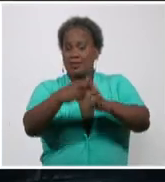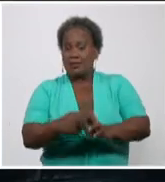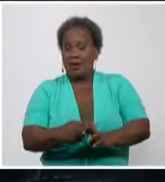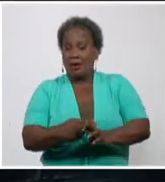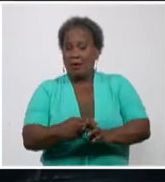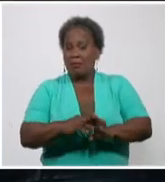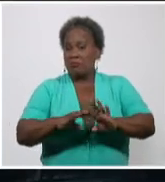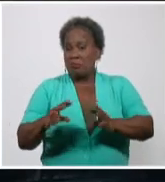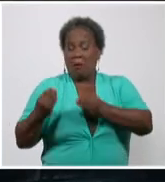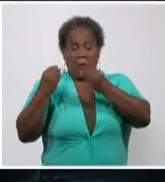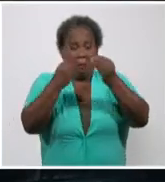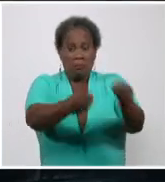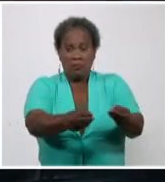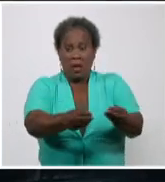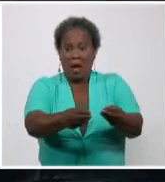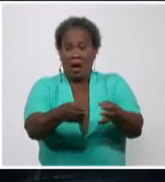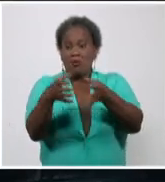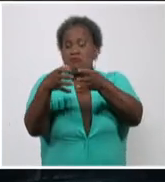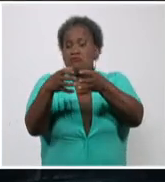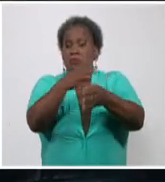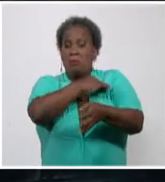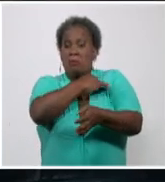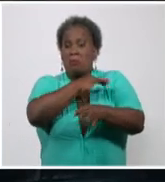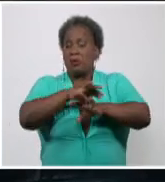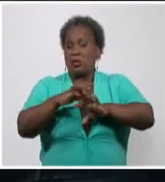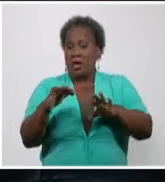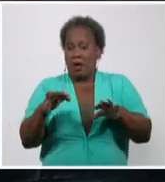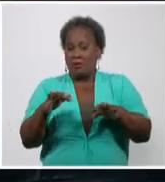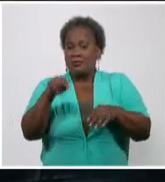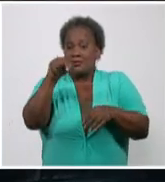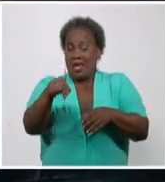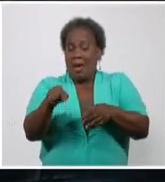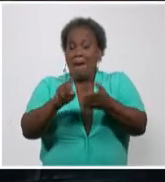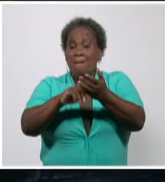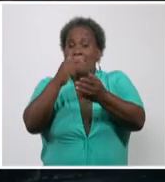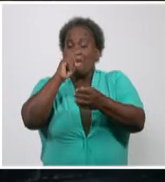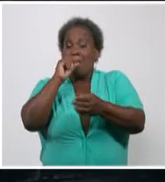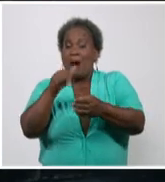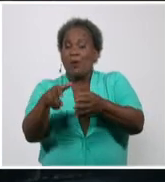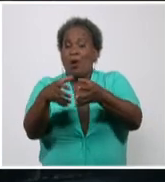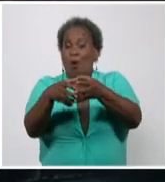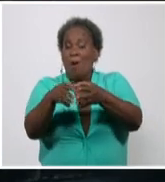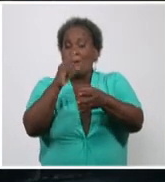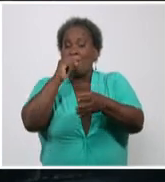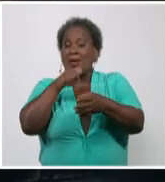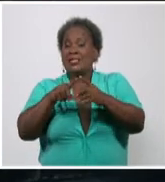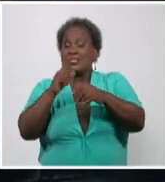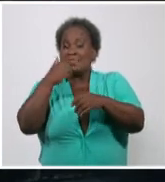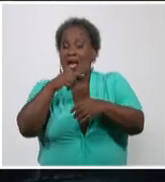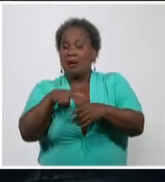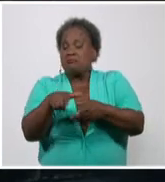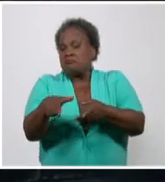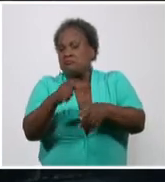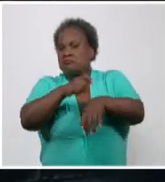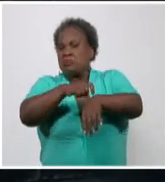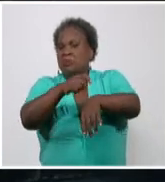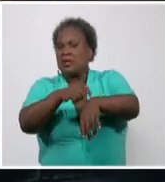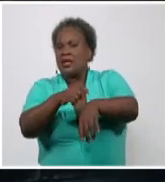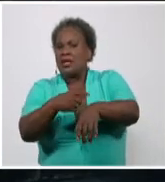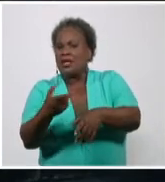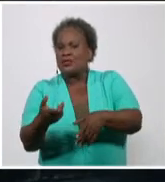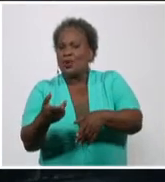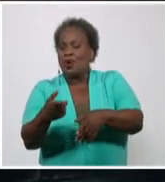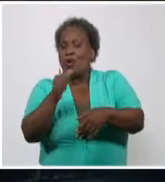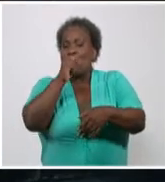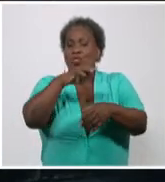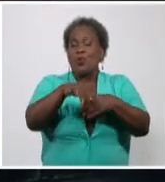y punto. Al fin y al cabo, la presencia de Pablo Beltrán y su equipo aquí en suelo cubano es la excusa de ocasión, servida por Duque y